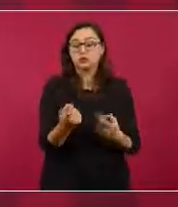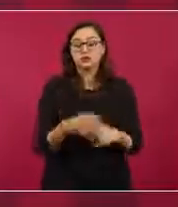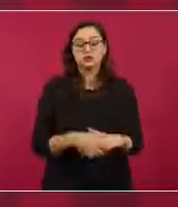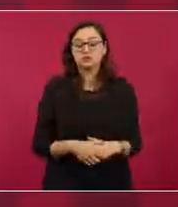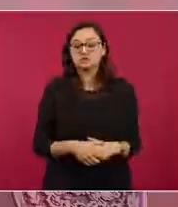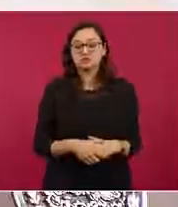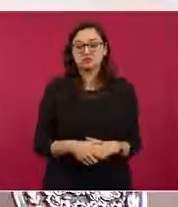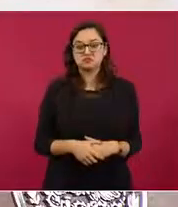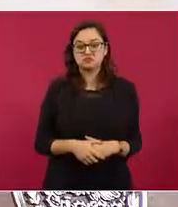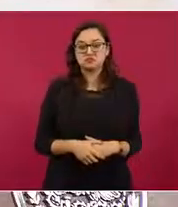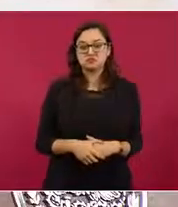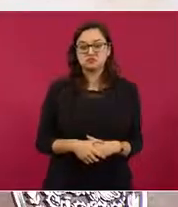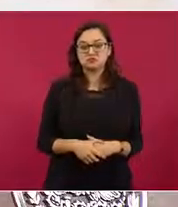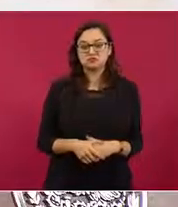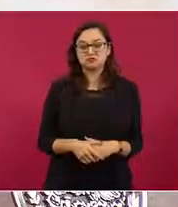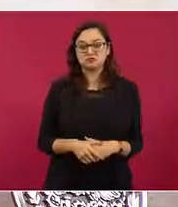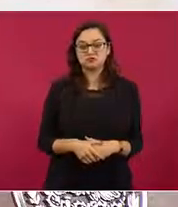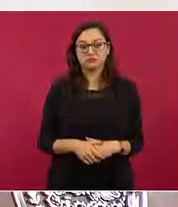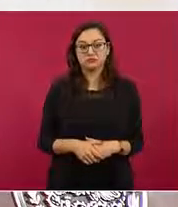están dedicados